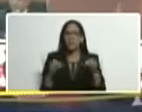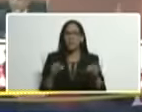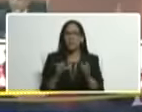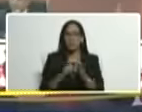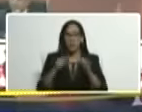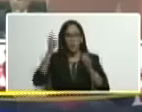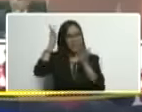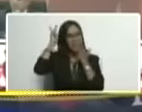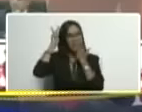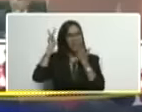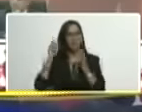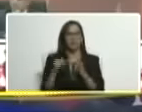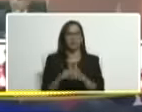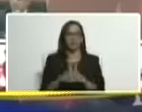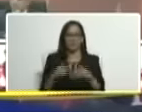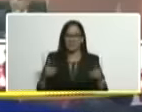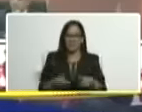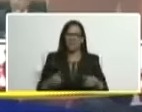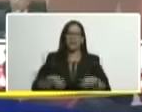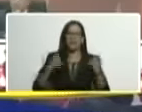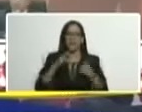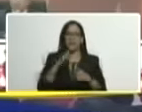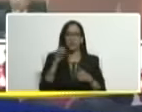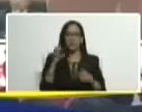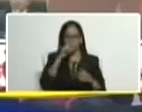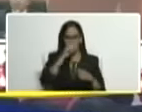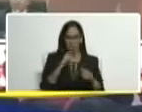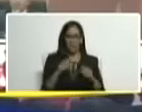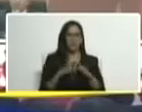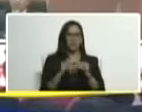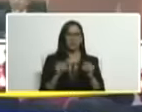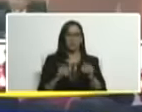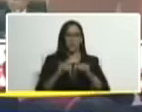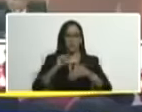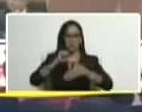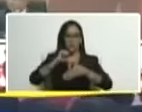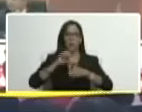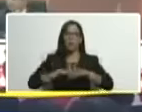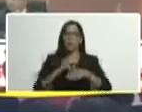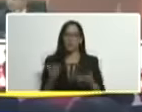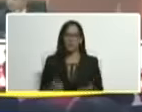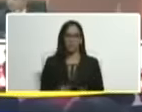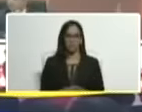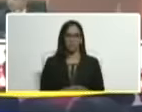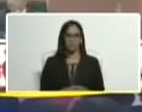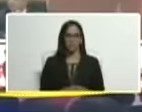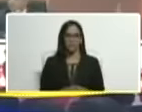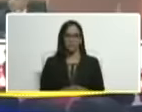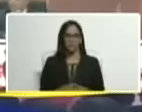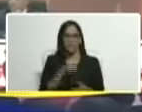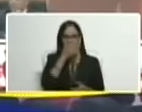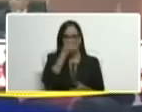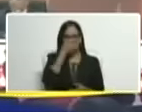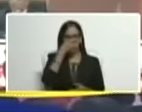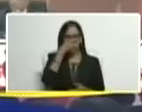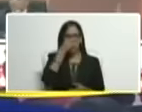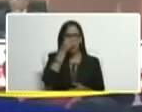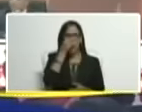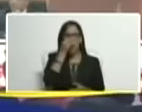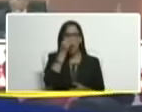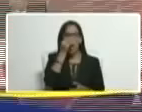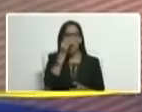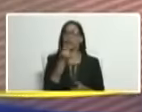indios resistieron más, 200 años, de todo el continente? ¿Por qué? Que alguien me explique, ¿por qué?